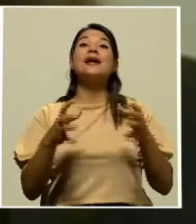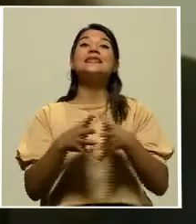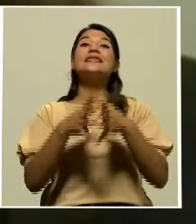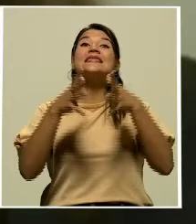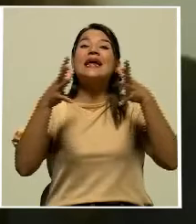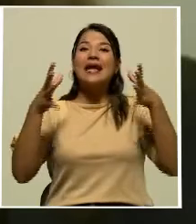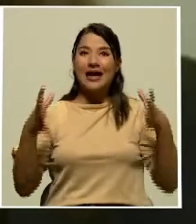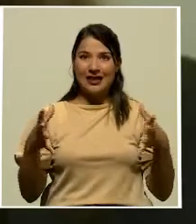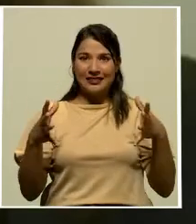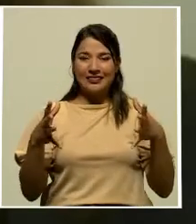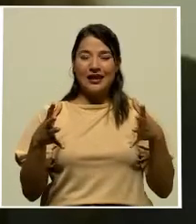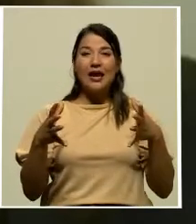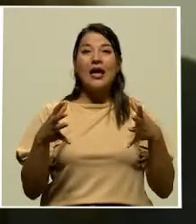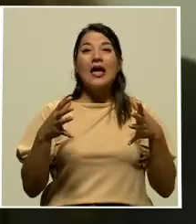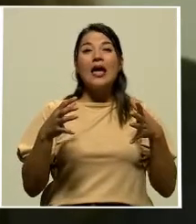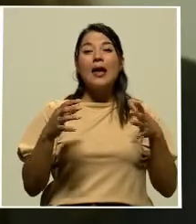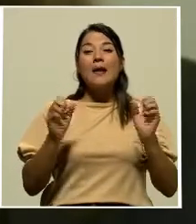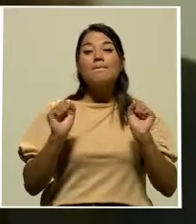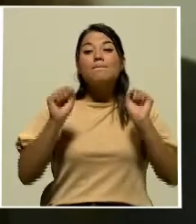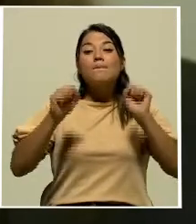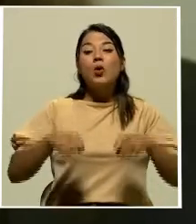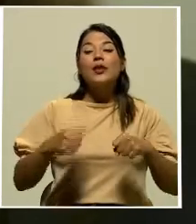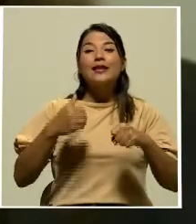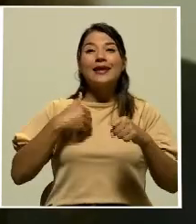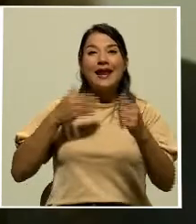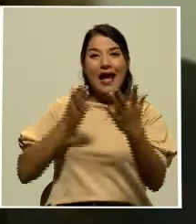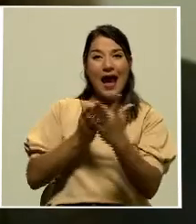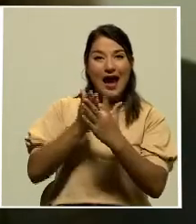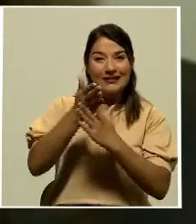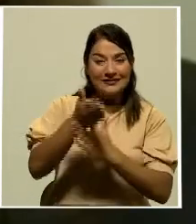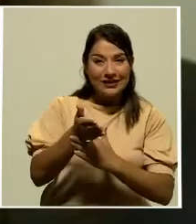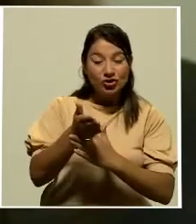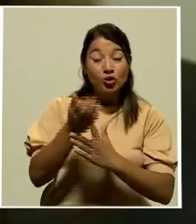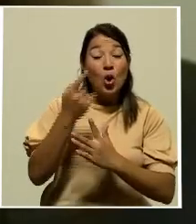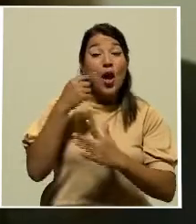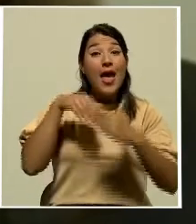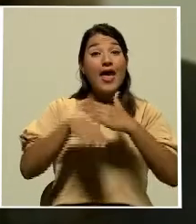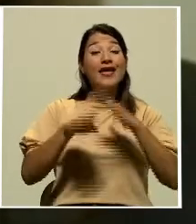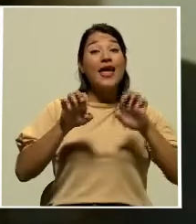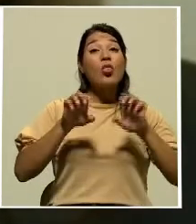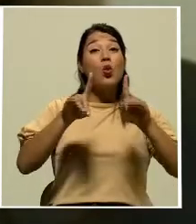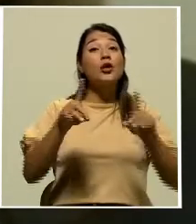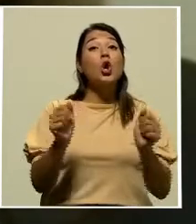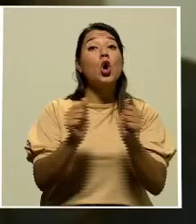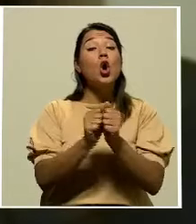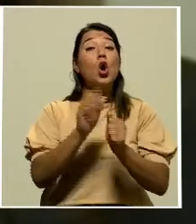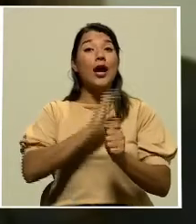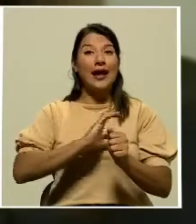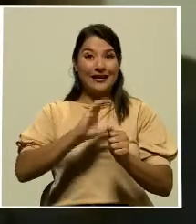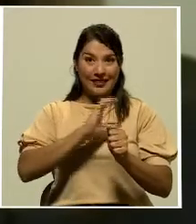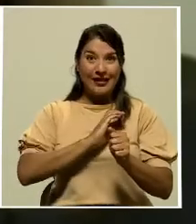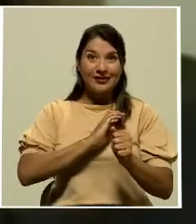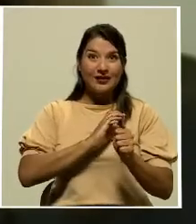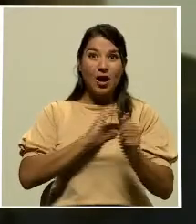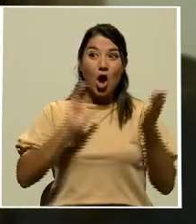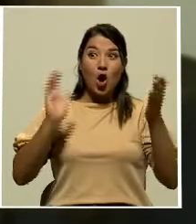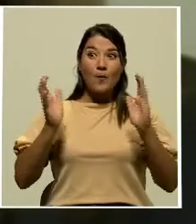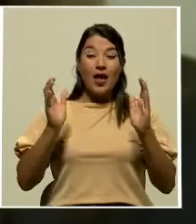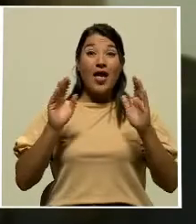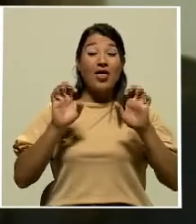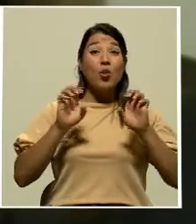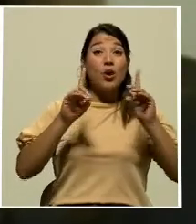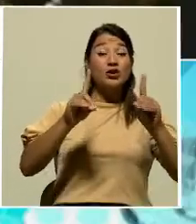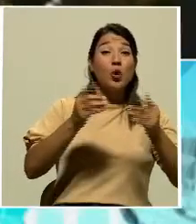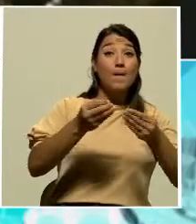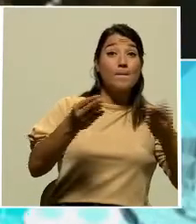de acceso y de calidad entre la educación pública y la educación privada. Muchísimos